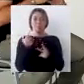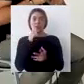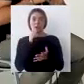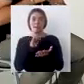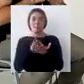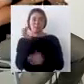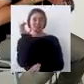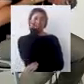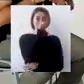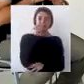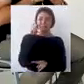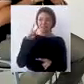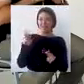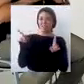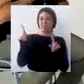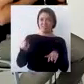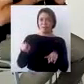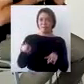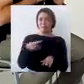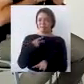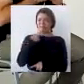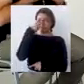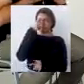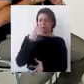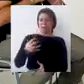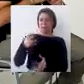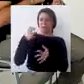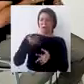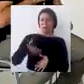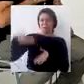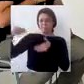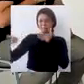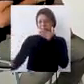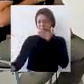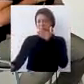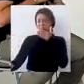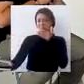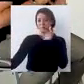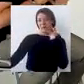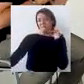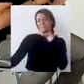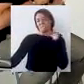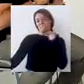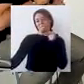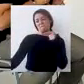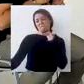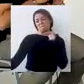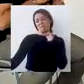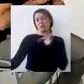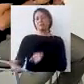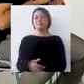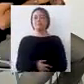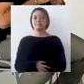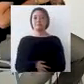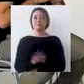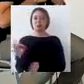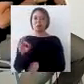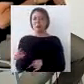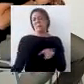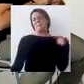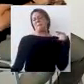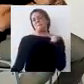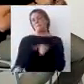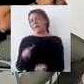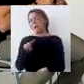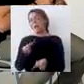pues puede tomar una determinación. O simplemente decirle que no, enfrentarlo, o se arma inmediatamente una pelea, porque